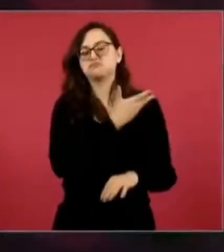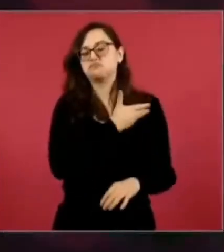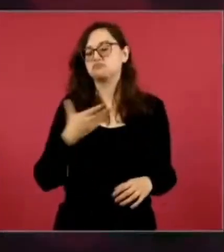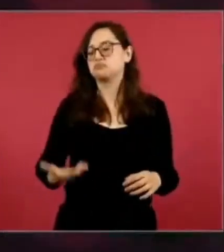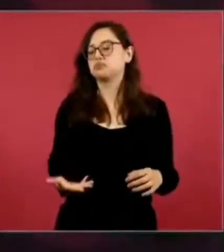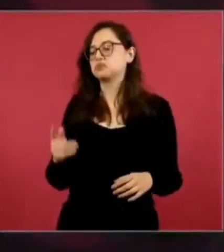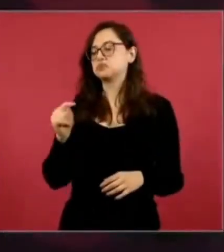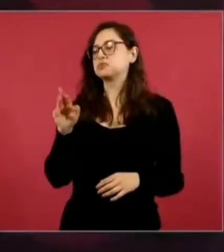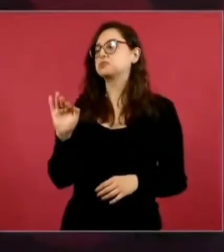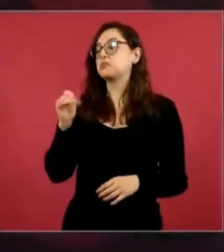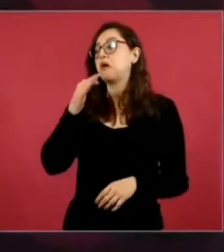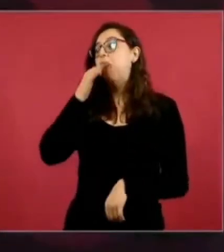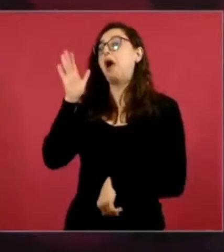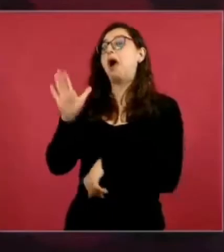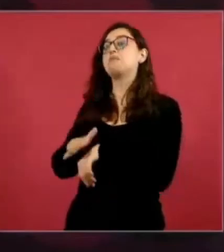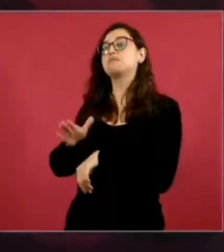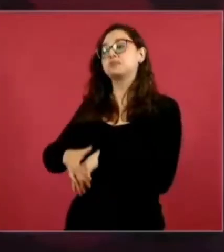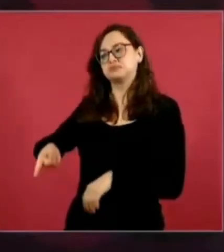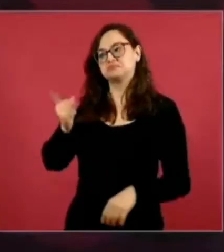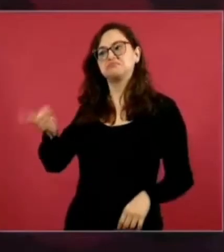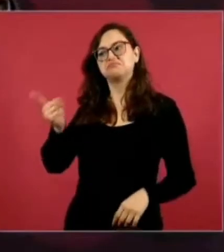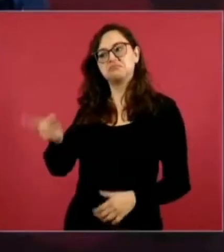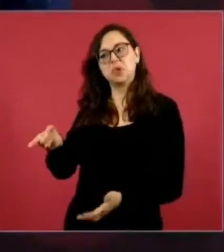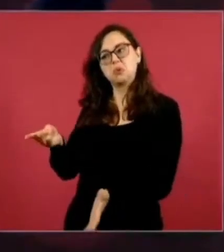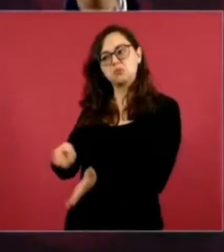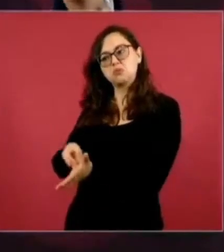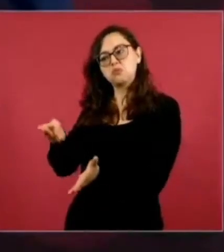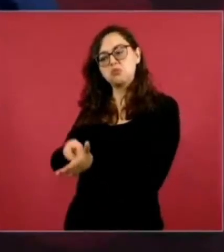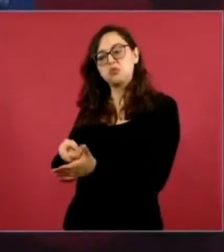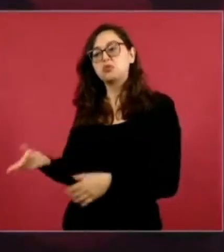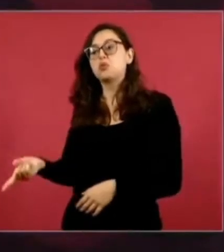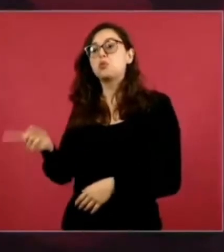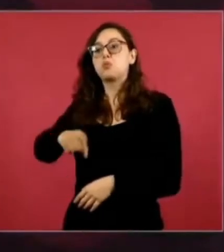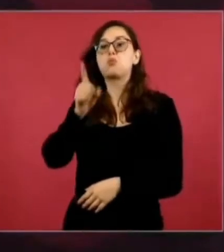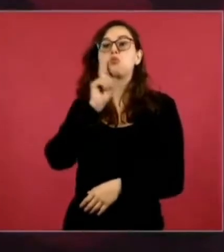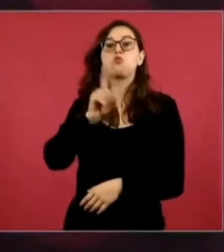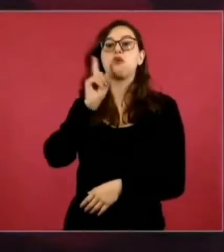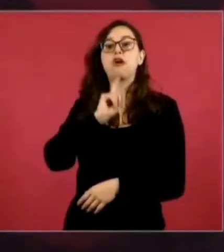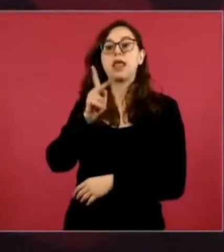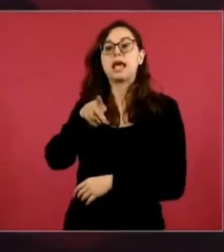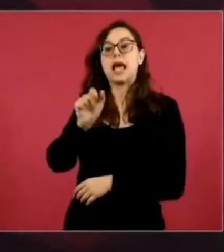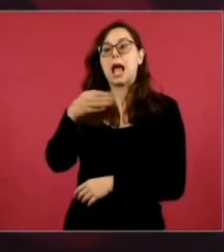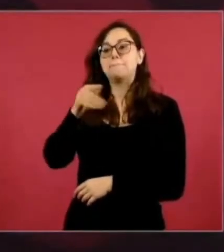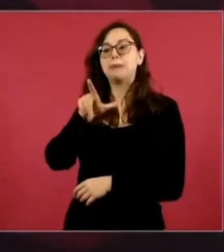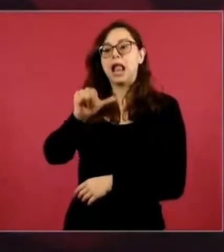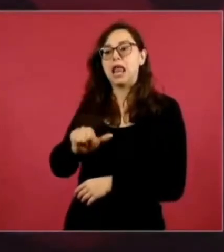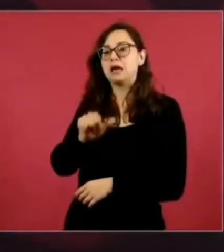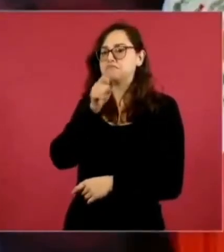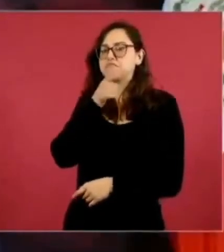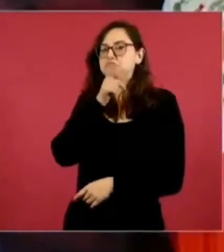la candidata Kamala no ha hablado de esto, pero